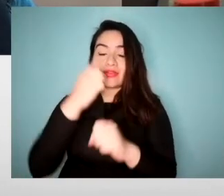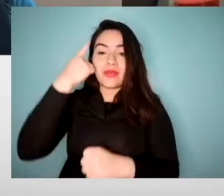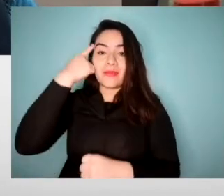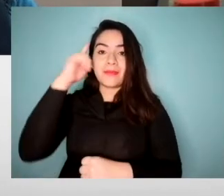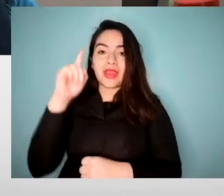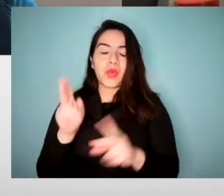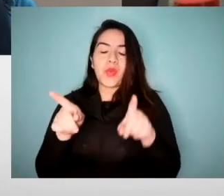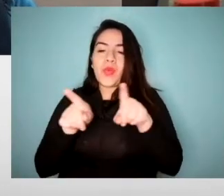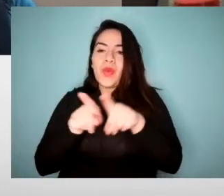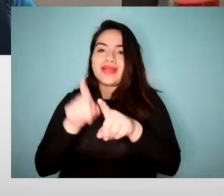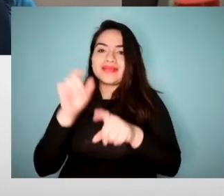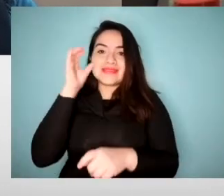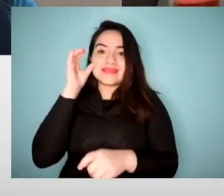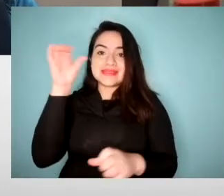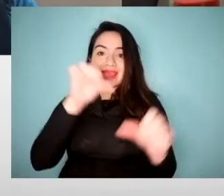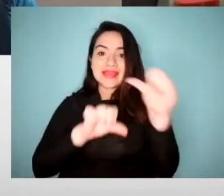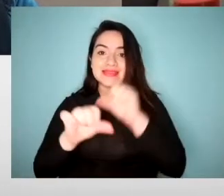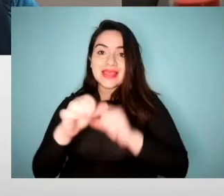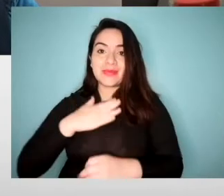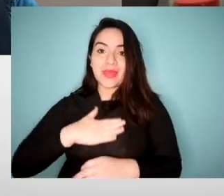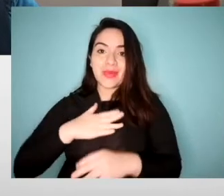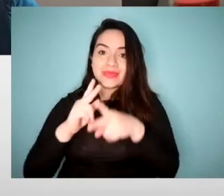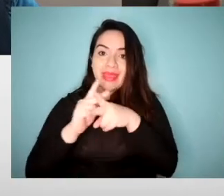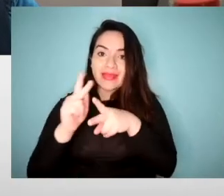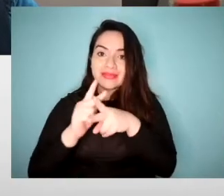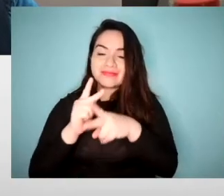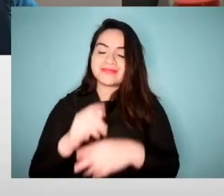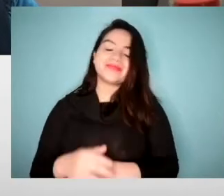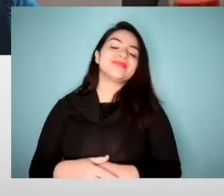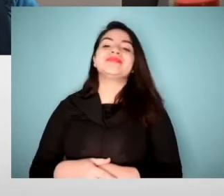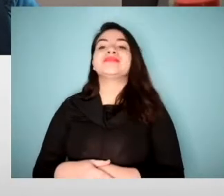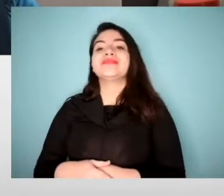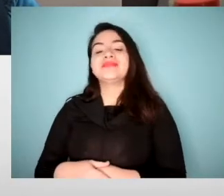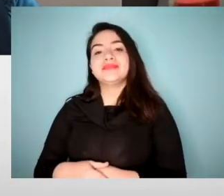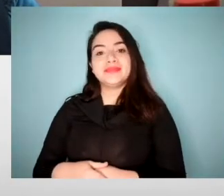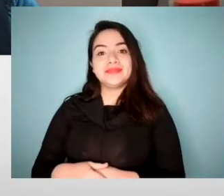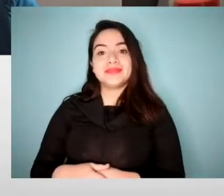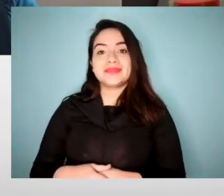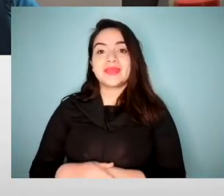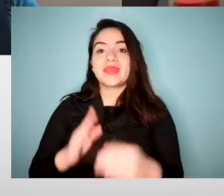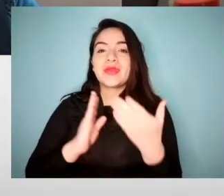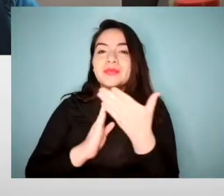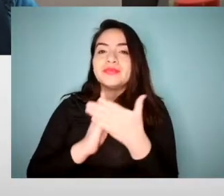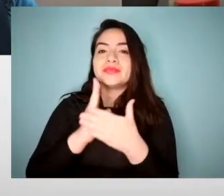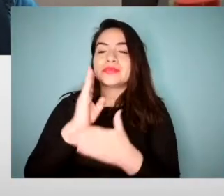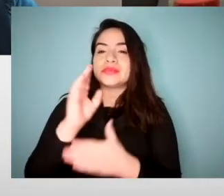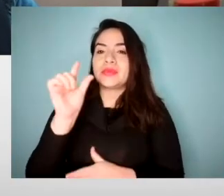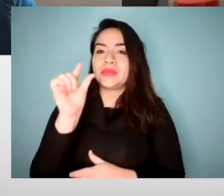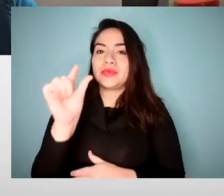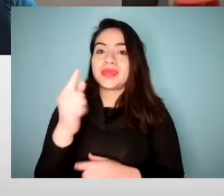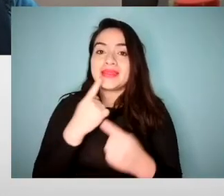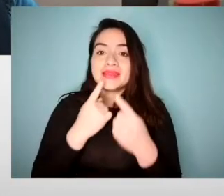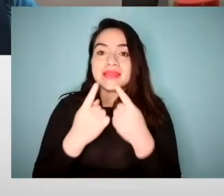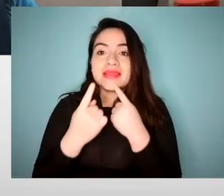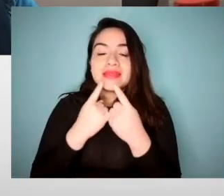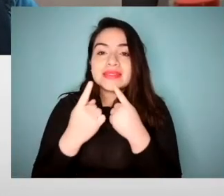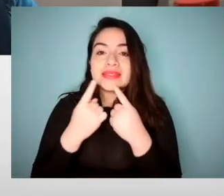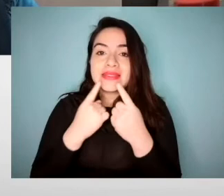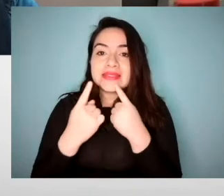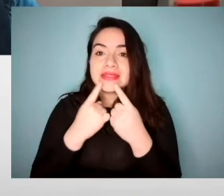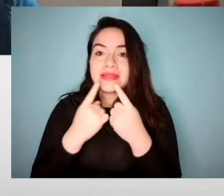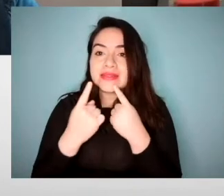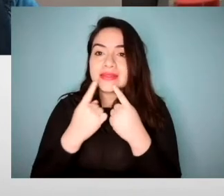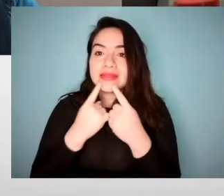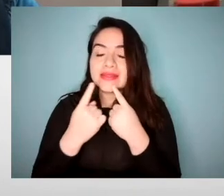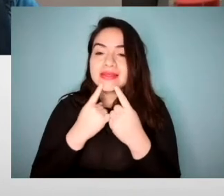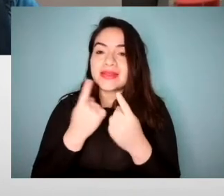hacer. Muy bien. Buenísimo. Bien, comencemos esta entrevista con por supuesto, conversando un